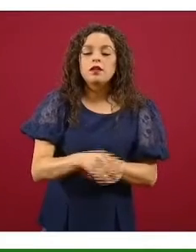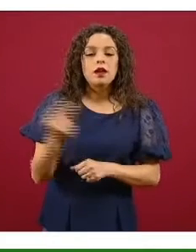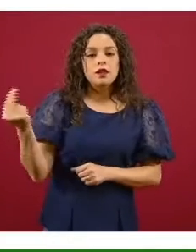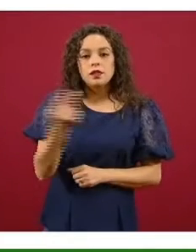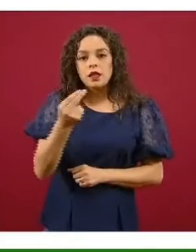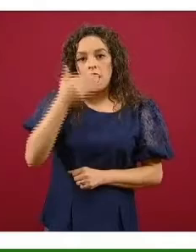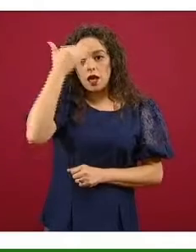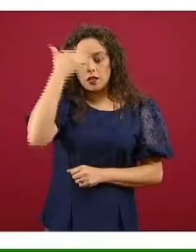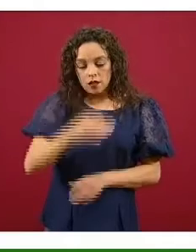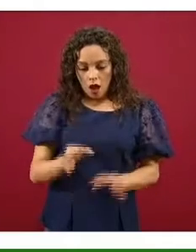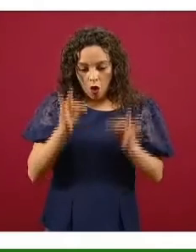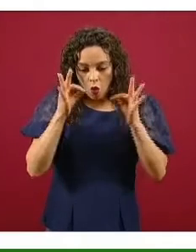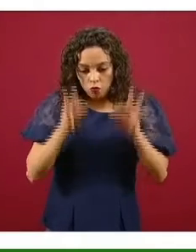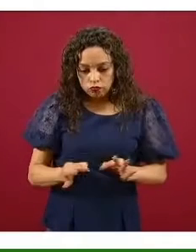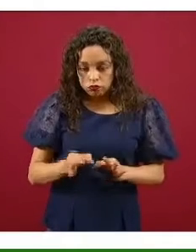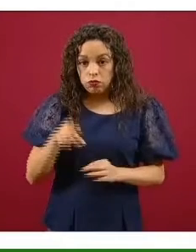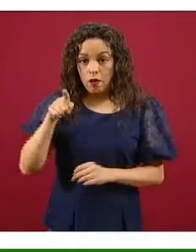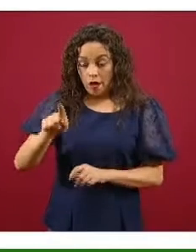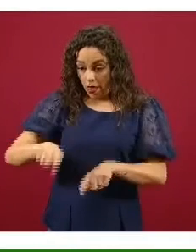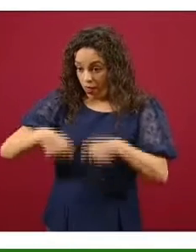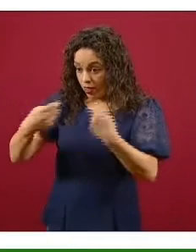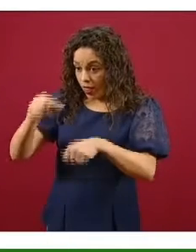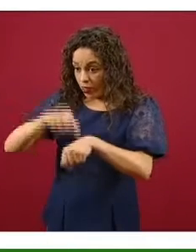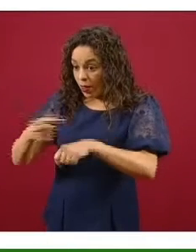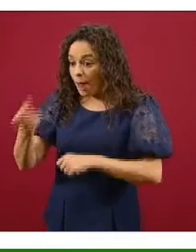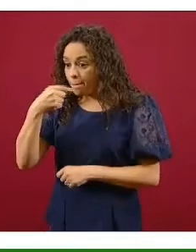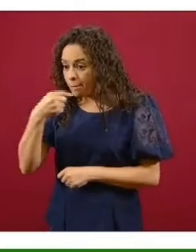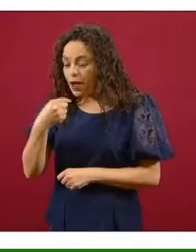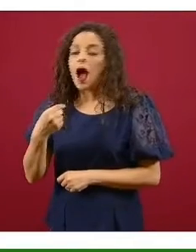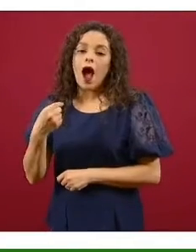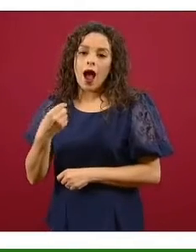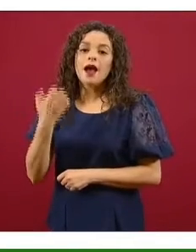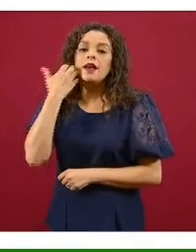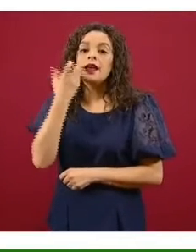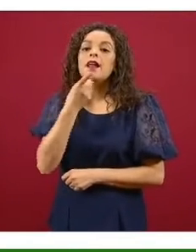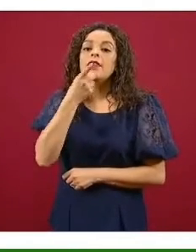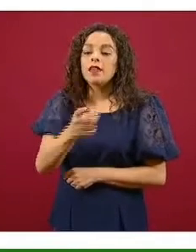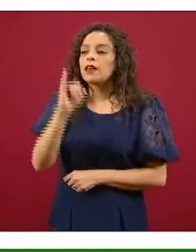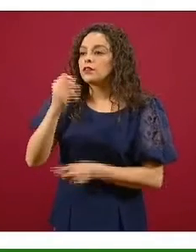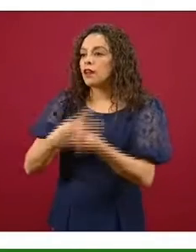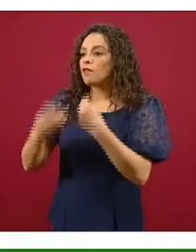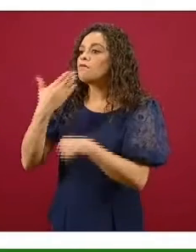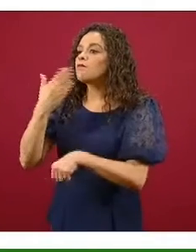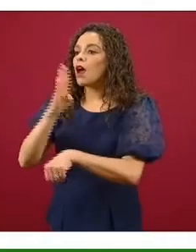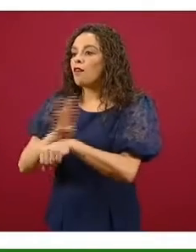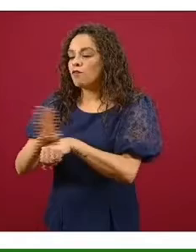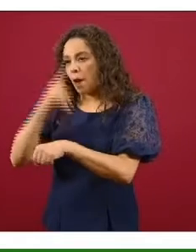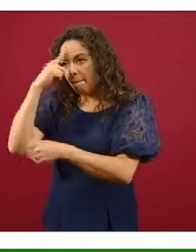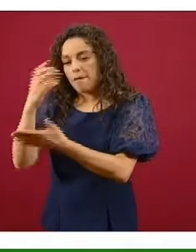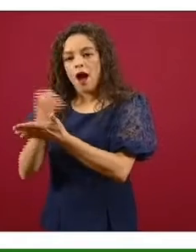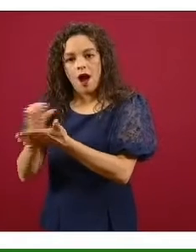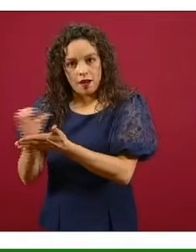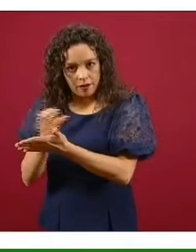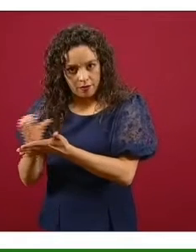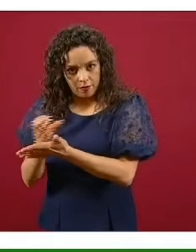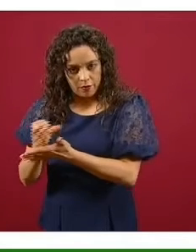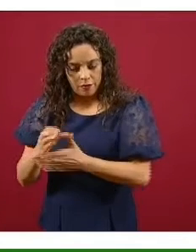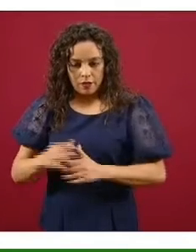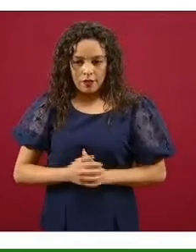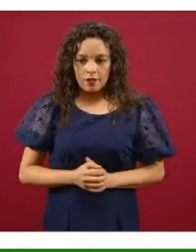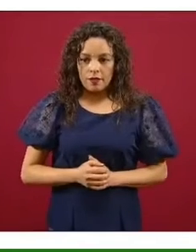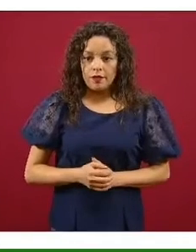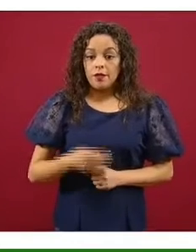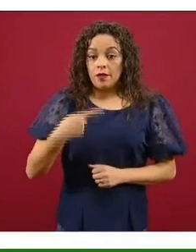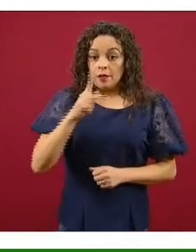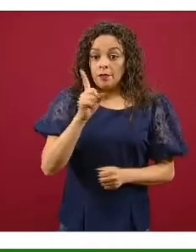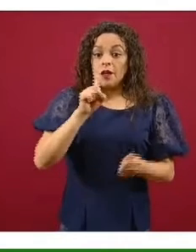para la persona a la cual se le está indicando. Si nosotros tomamos medicamentos de forma indiscriminada, perdemos